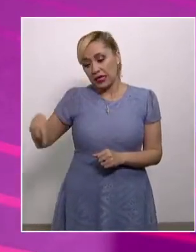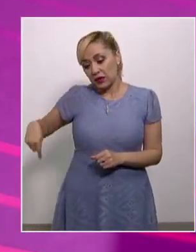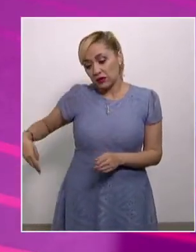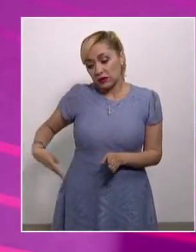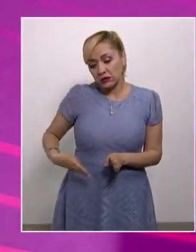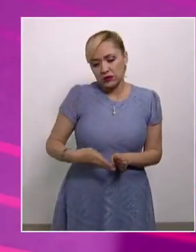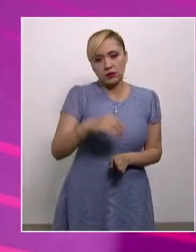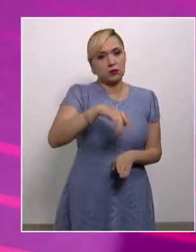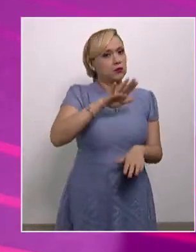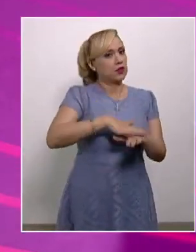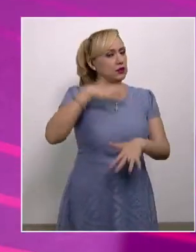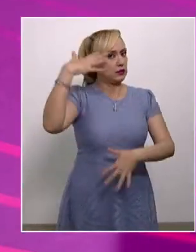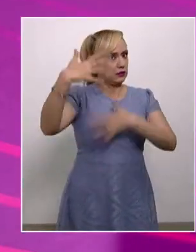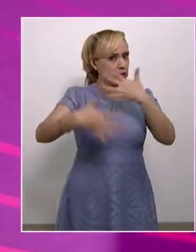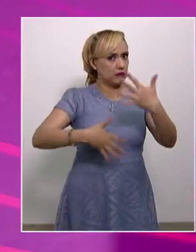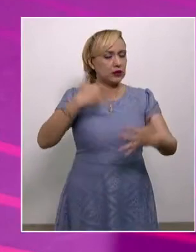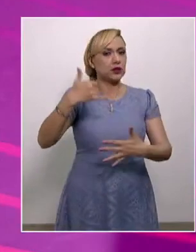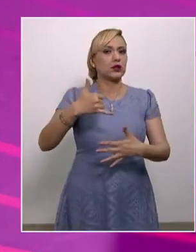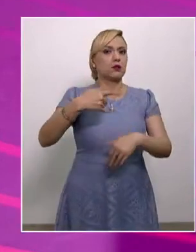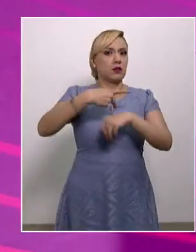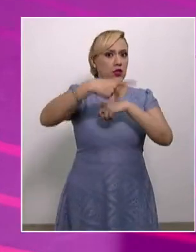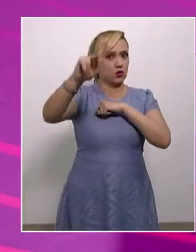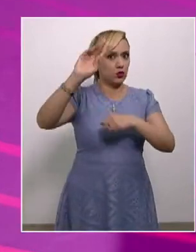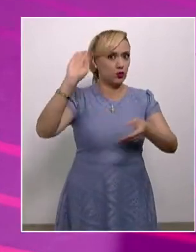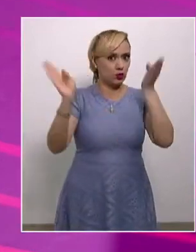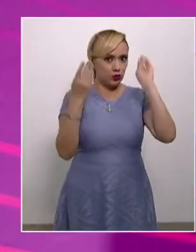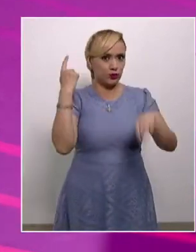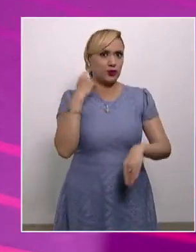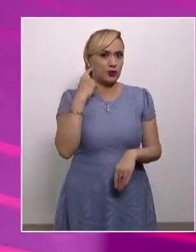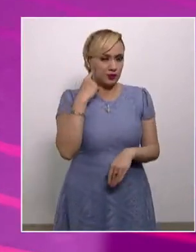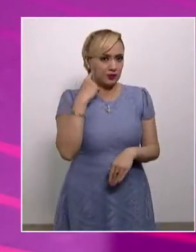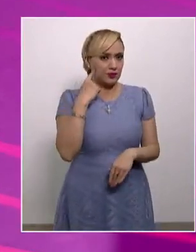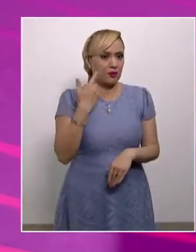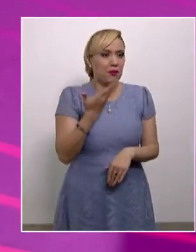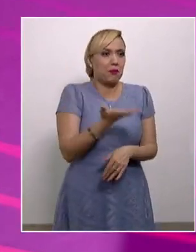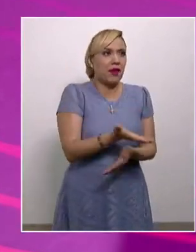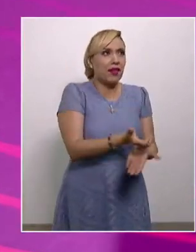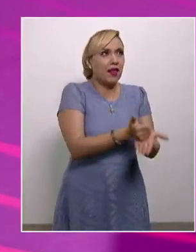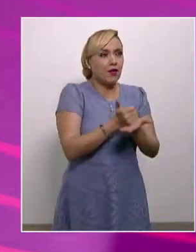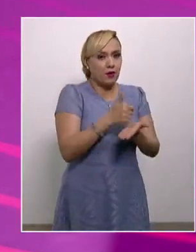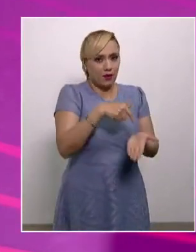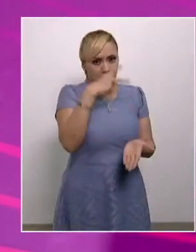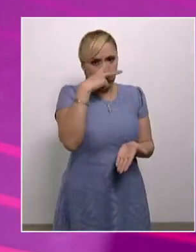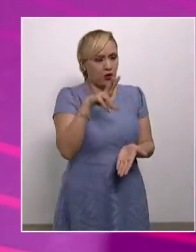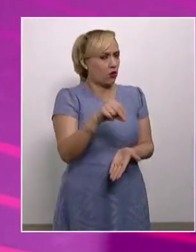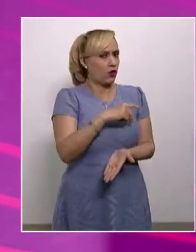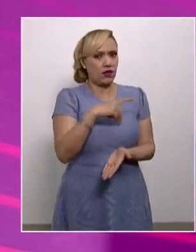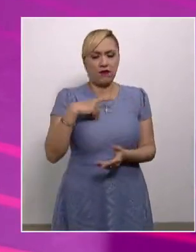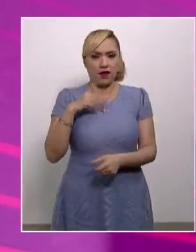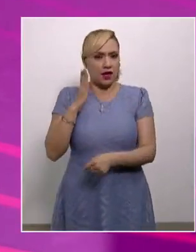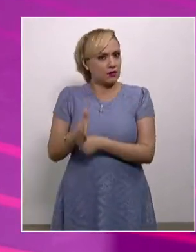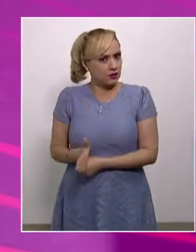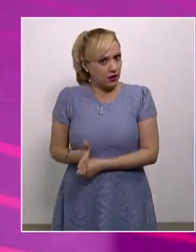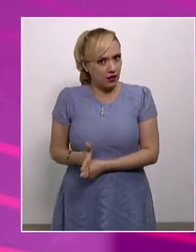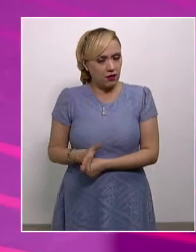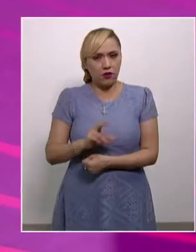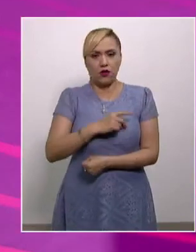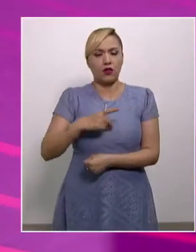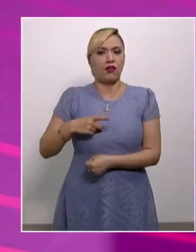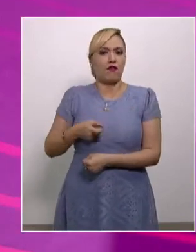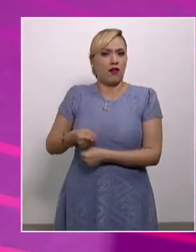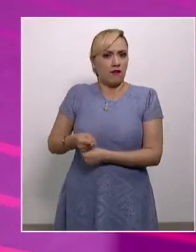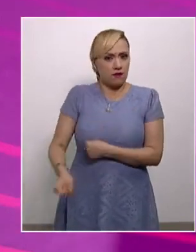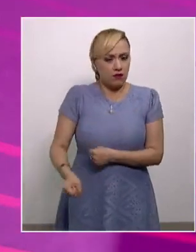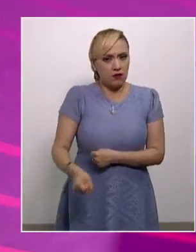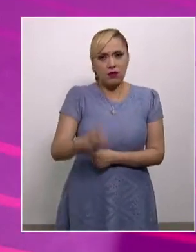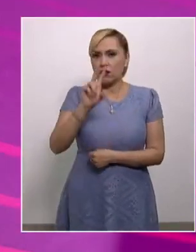rutas más violentas del mundo. Pedir ayuda, pedir asilo, ya sea en México o en otro país, no es un crimen, no debe de ser criminalizado. Y jamás olvidar